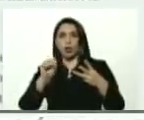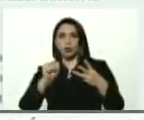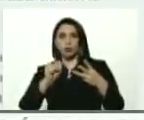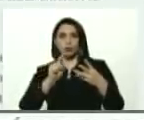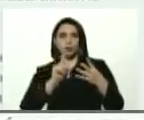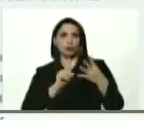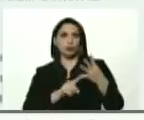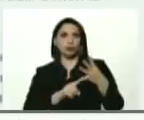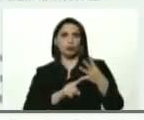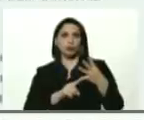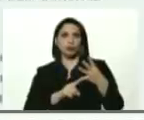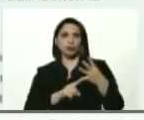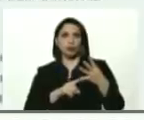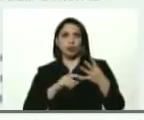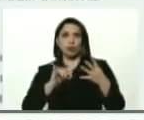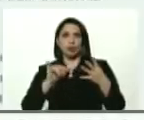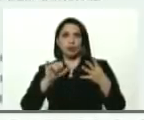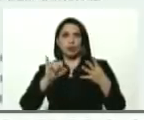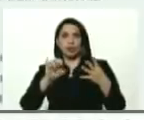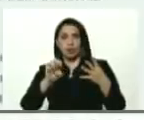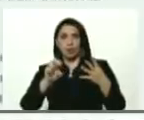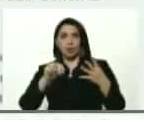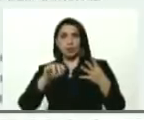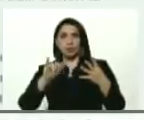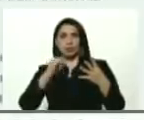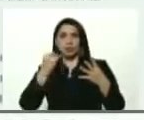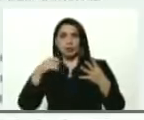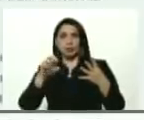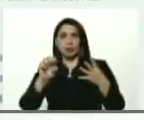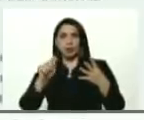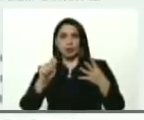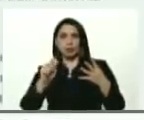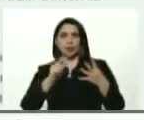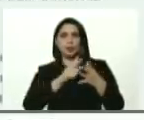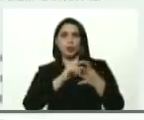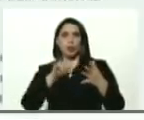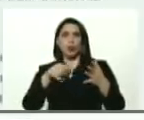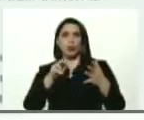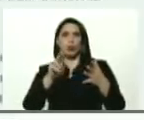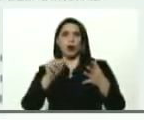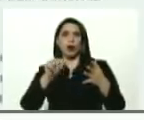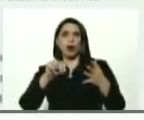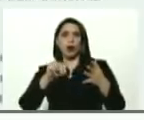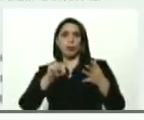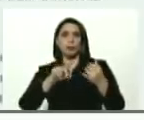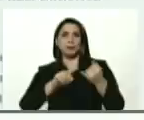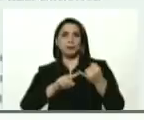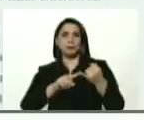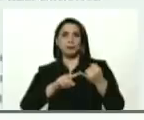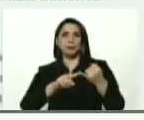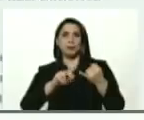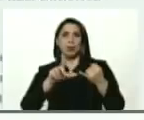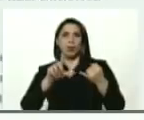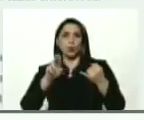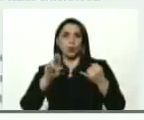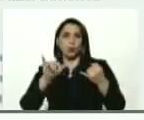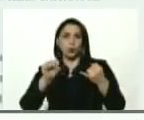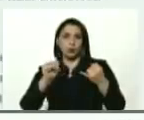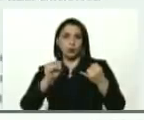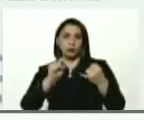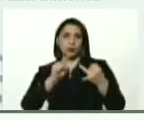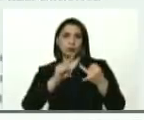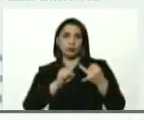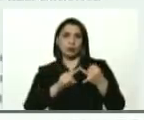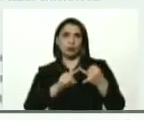Quintero Cuevas, Yeniset Carolisca Villalobos, Juan Carlos del Pino Boscán, Luis Delfín